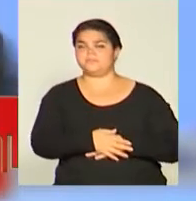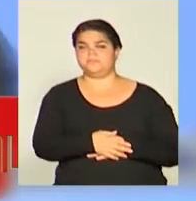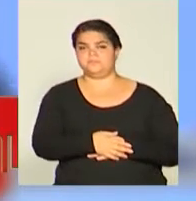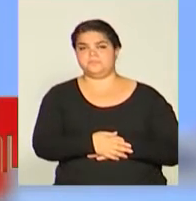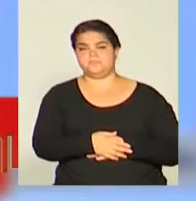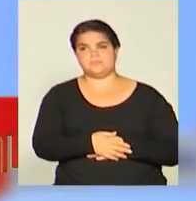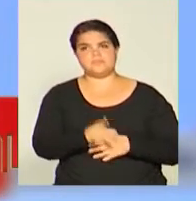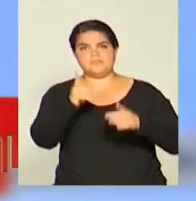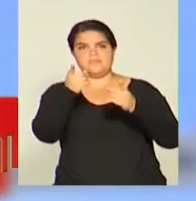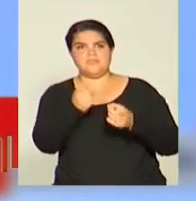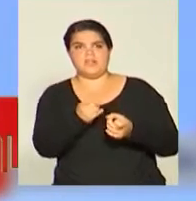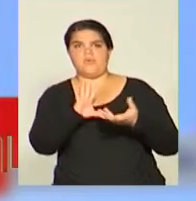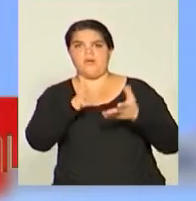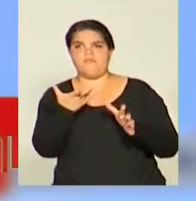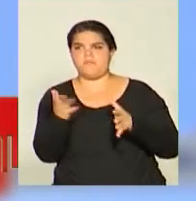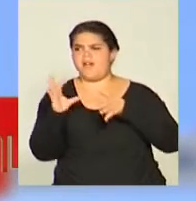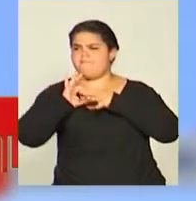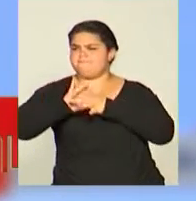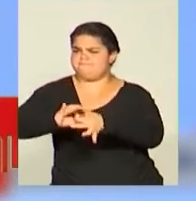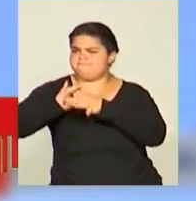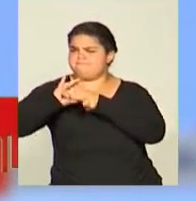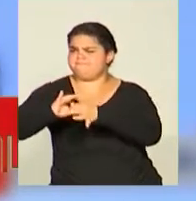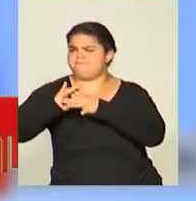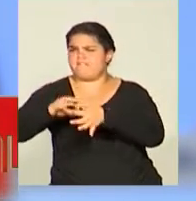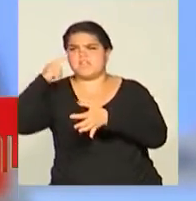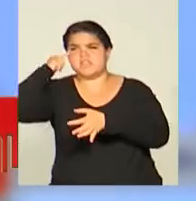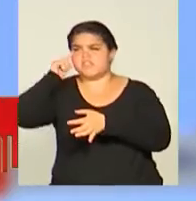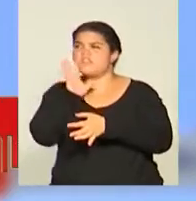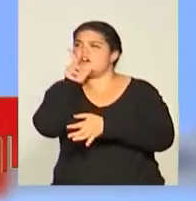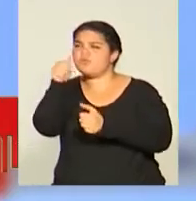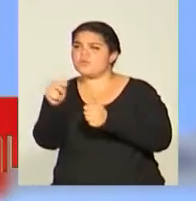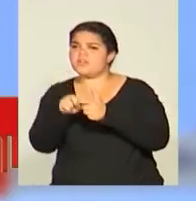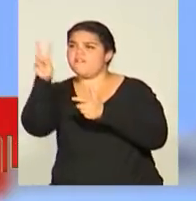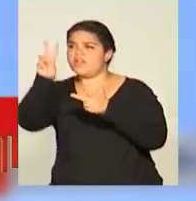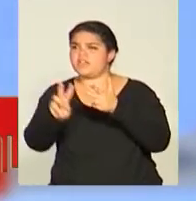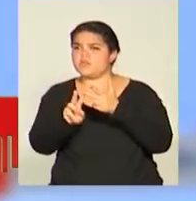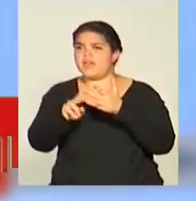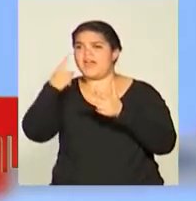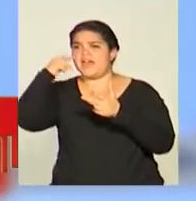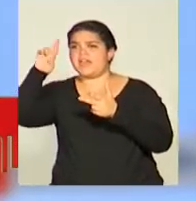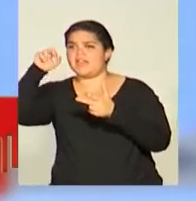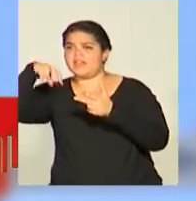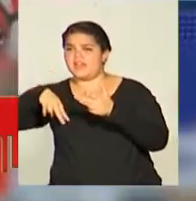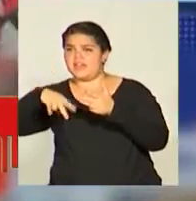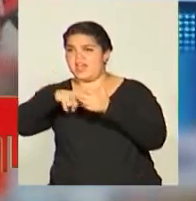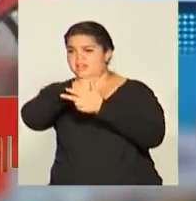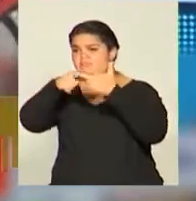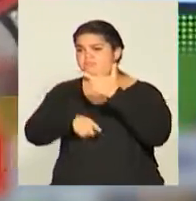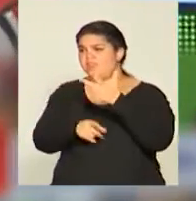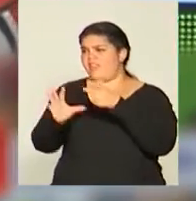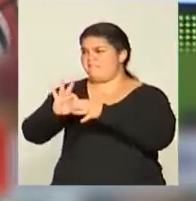digamos, se había como casado demasiado con China, Rusia, Venezuela, Irán, digamos, un